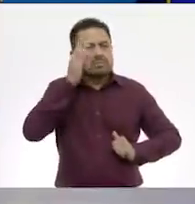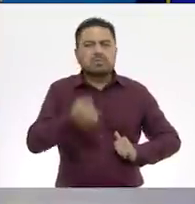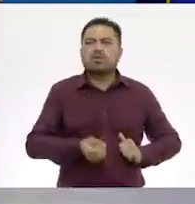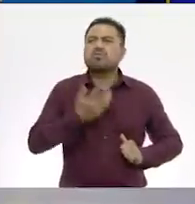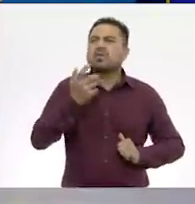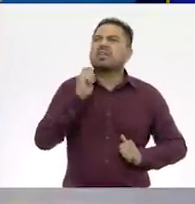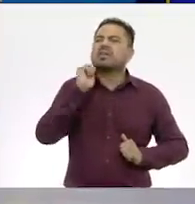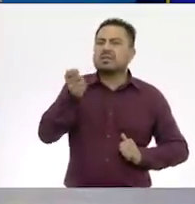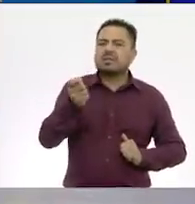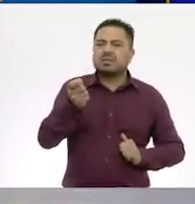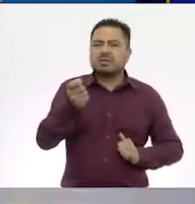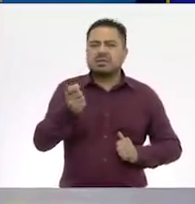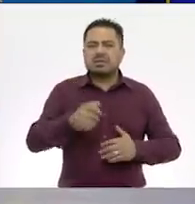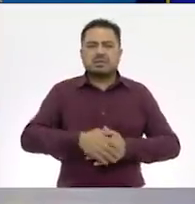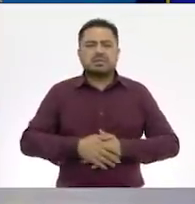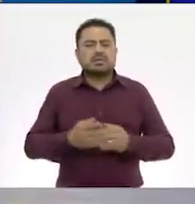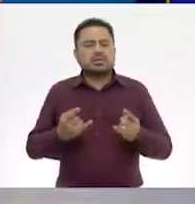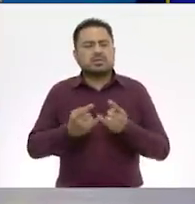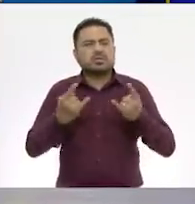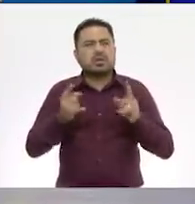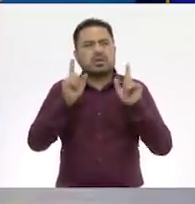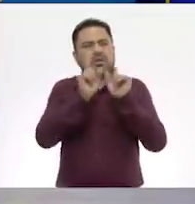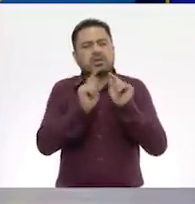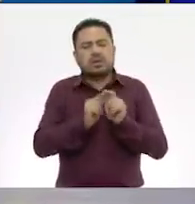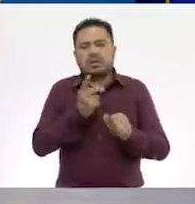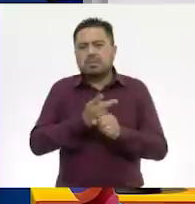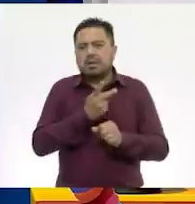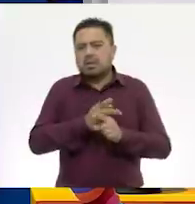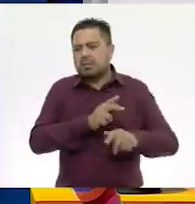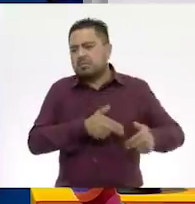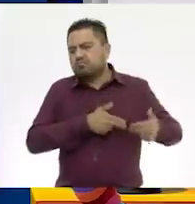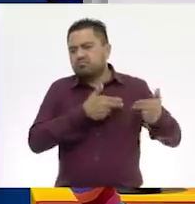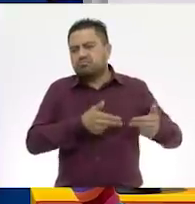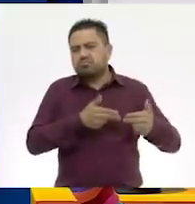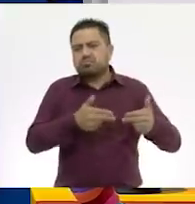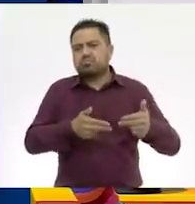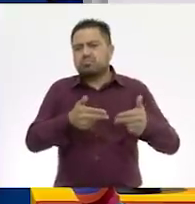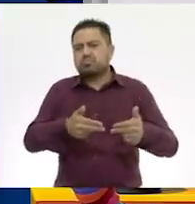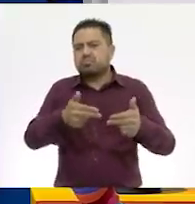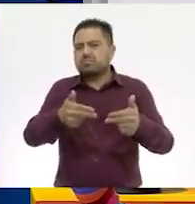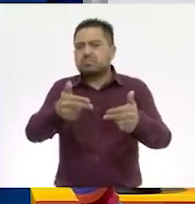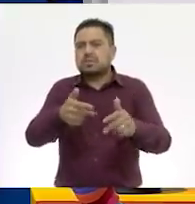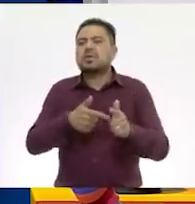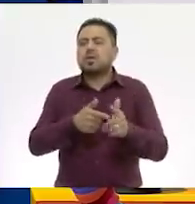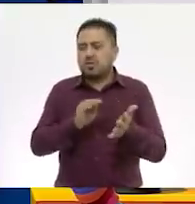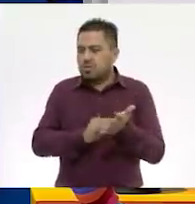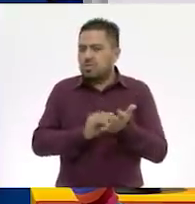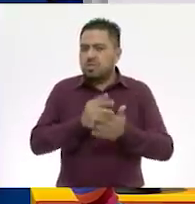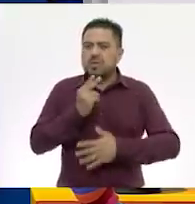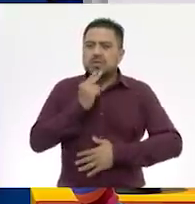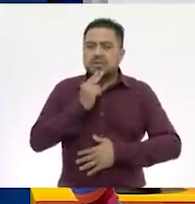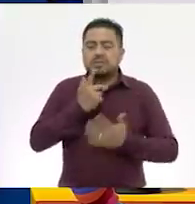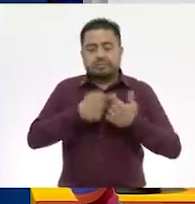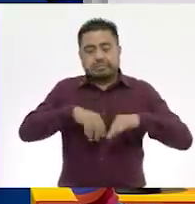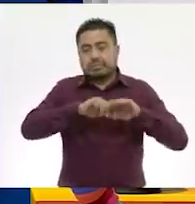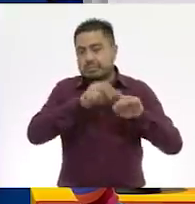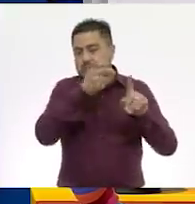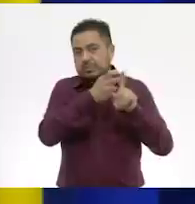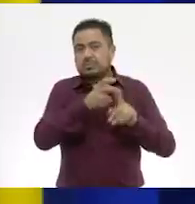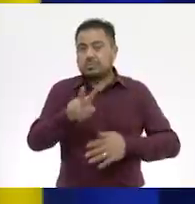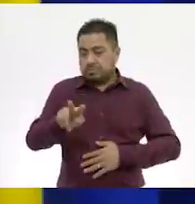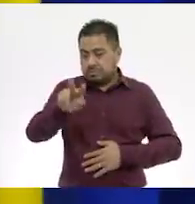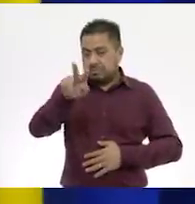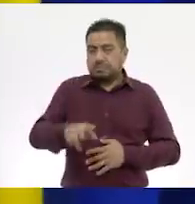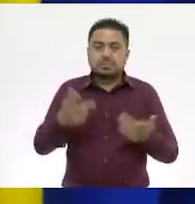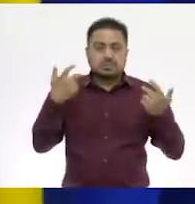refranes son historias breves que han pasado de generación en generación y se han seguido conservando. Eso es muy importante. Es